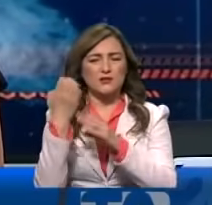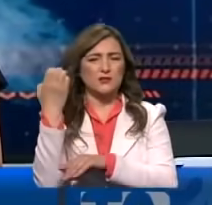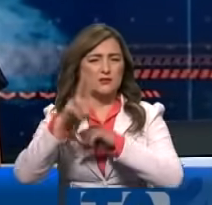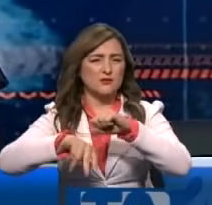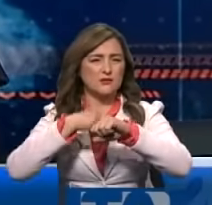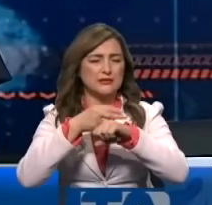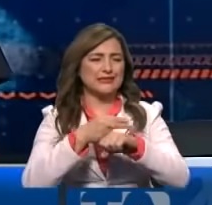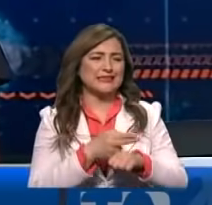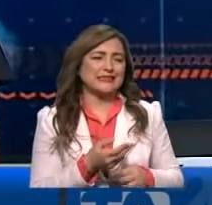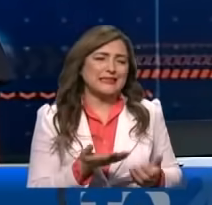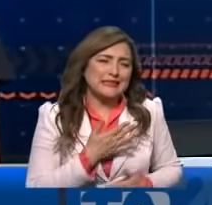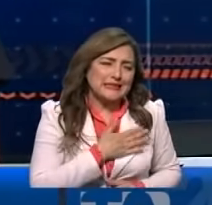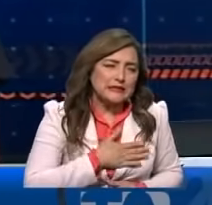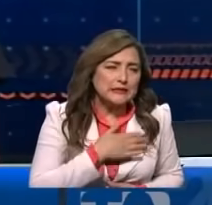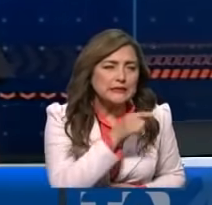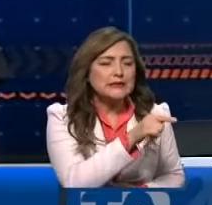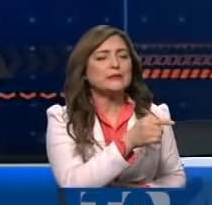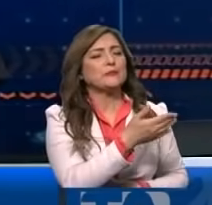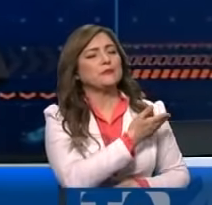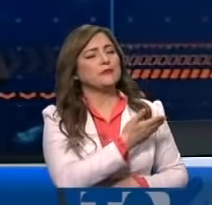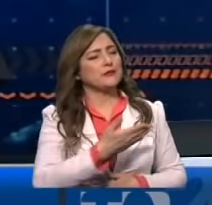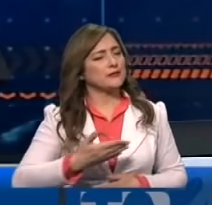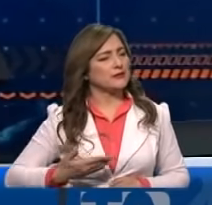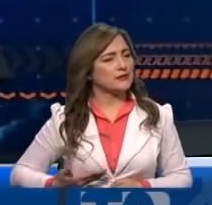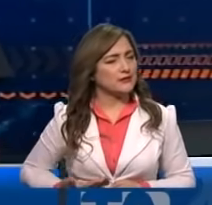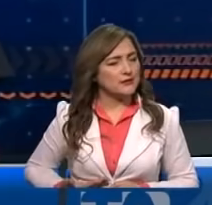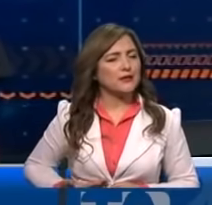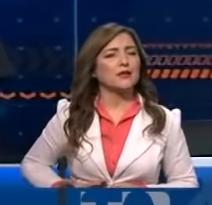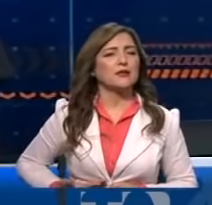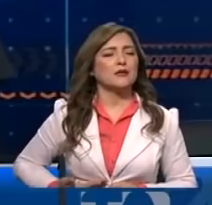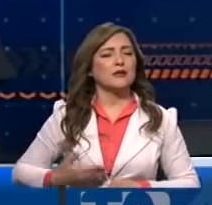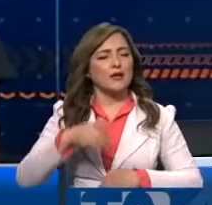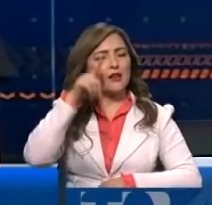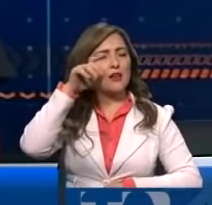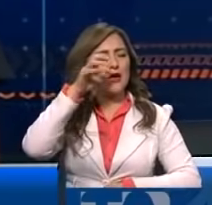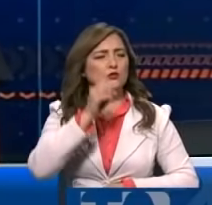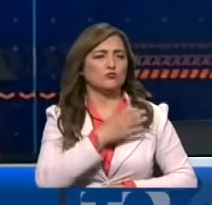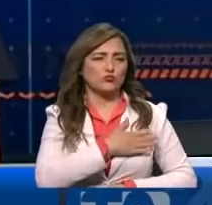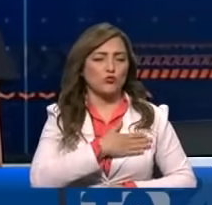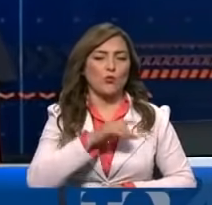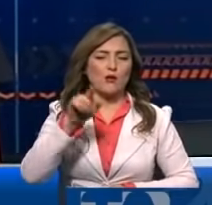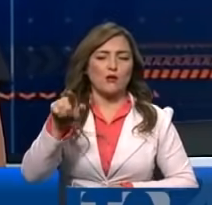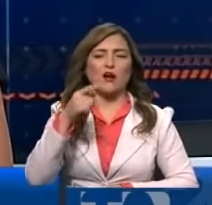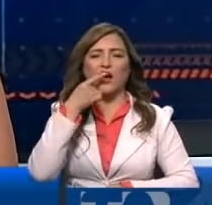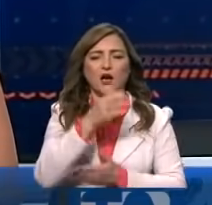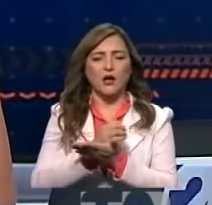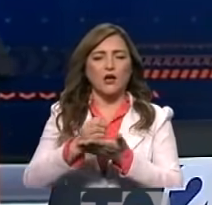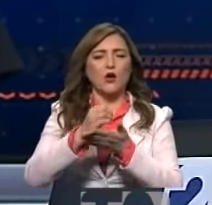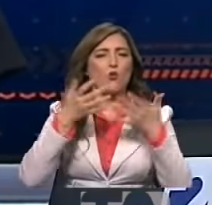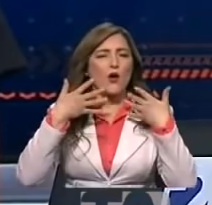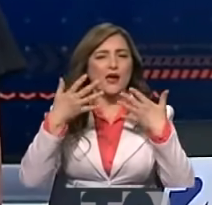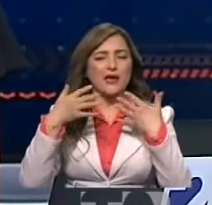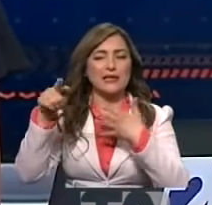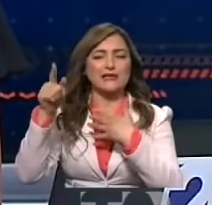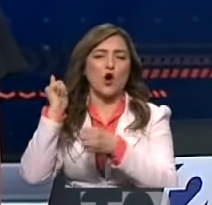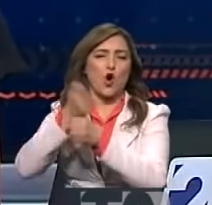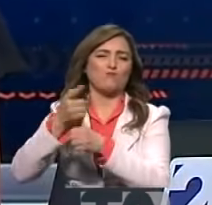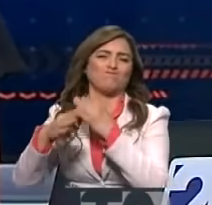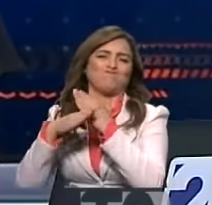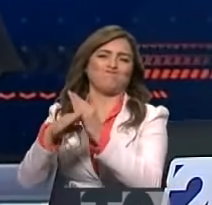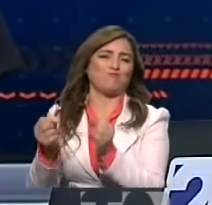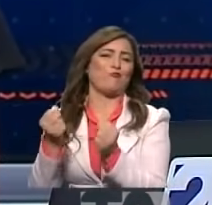a extender las medidas de restricción en la provincia del Oro y en la ciudad de Guayaquil. En este momento nos vamos a trasladar a los exteriores